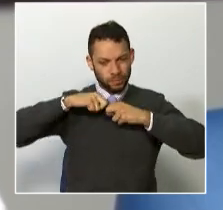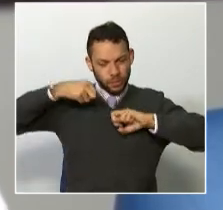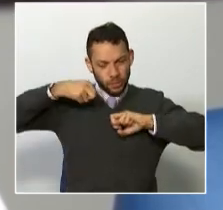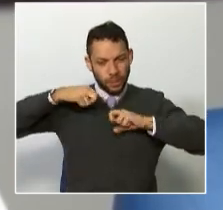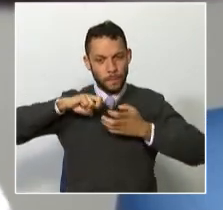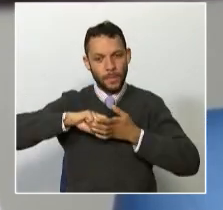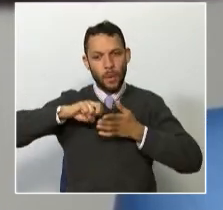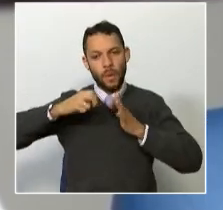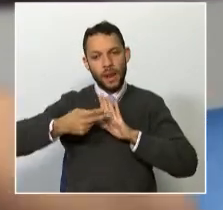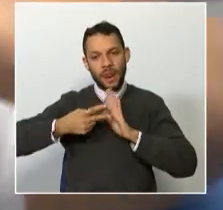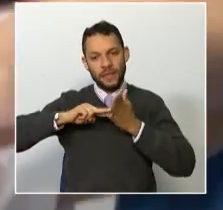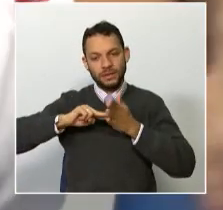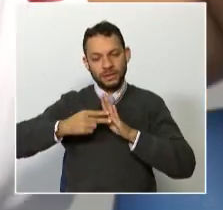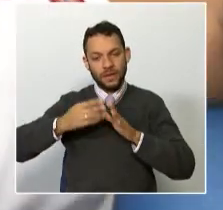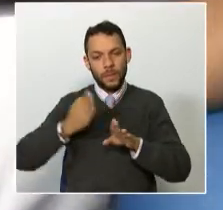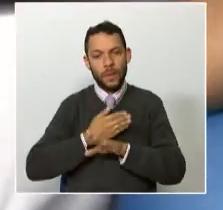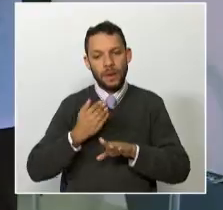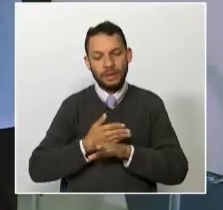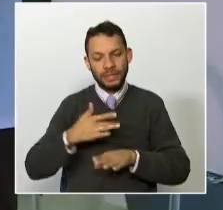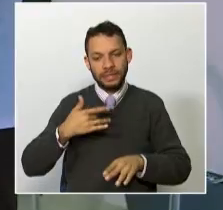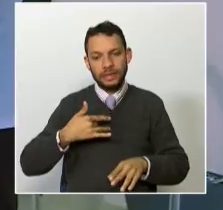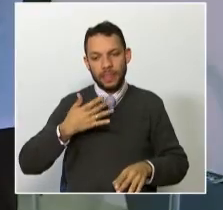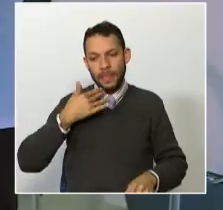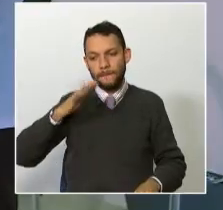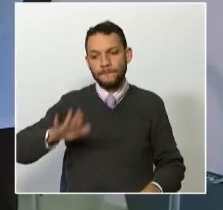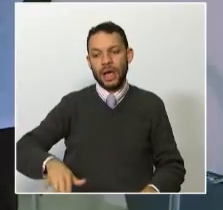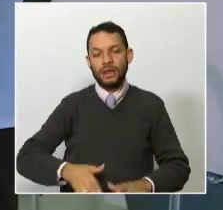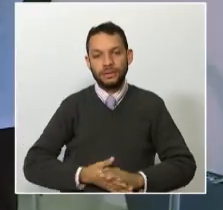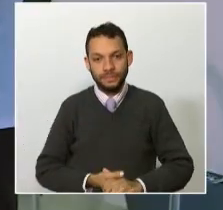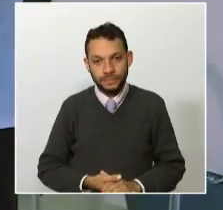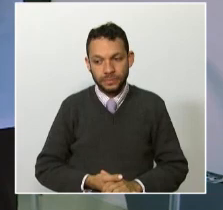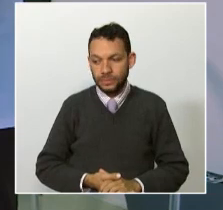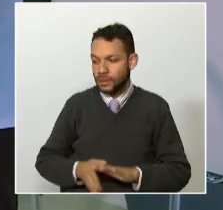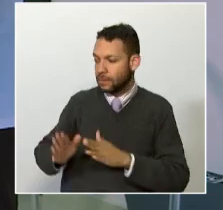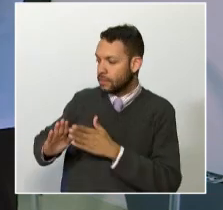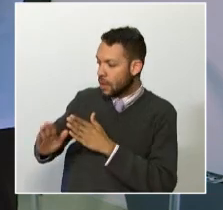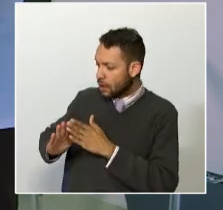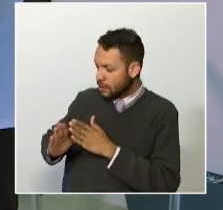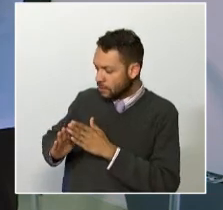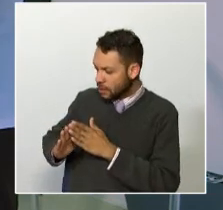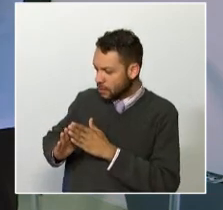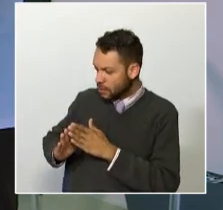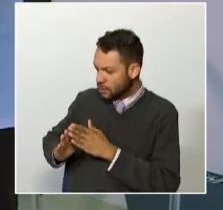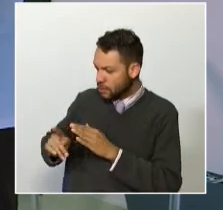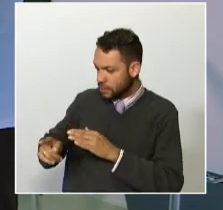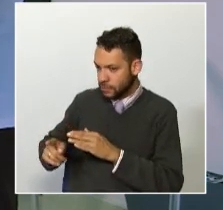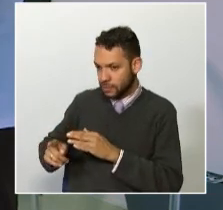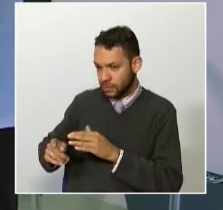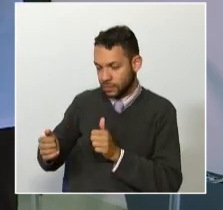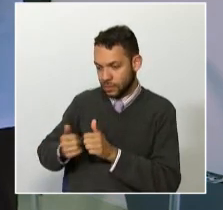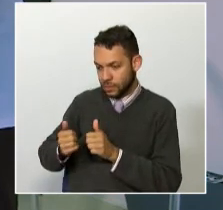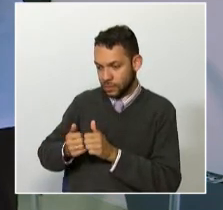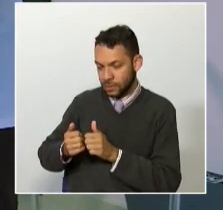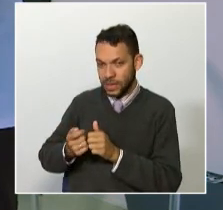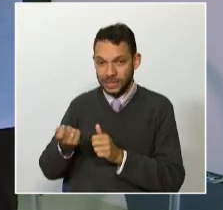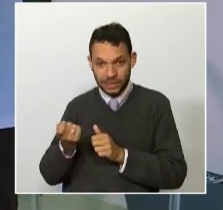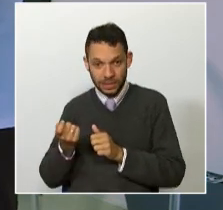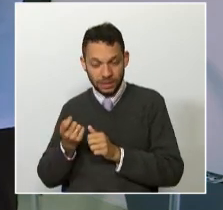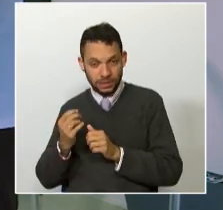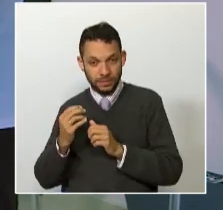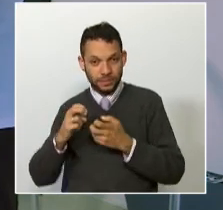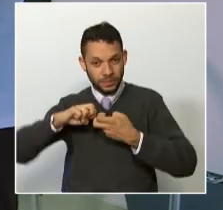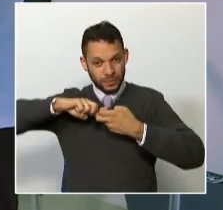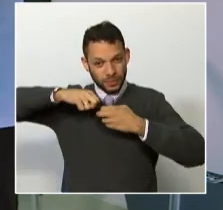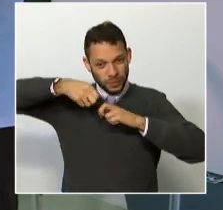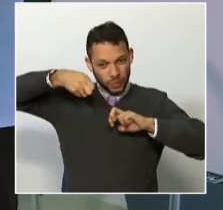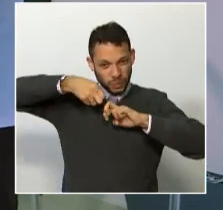aparecer alguna sintomatología. Doctora Adriana, disculpa, los vecinos de la articulación, que es importante